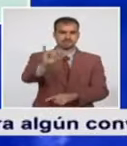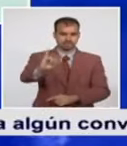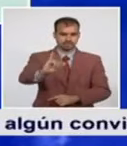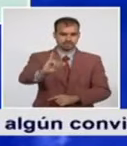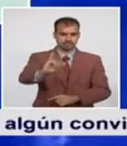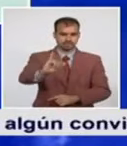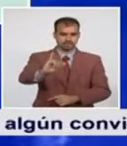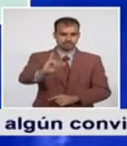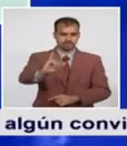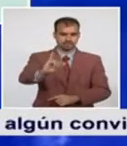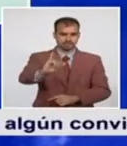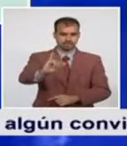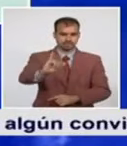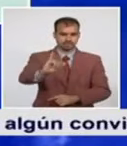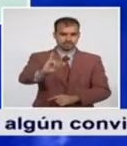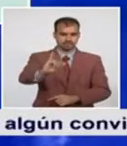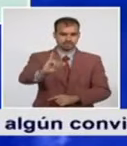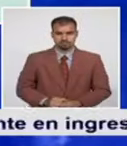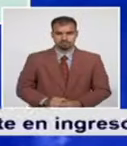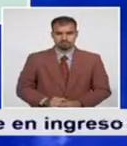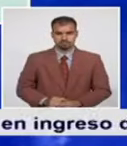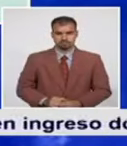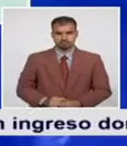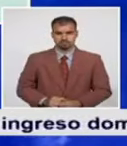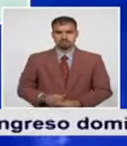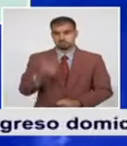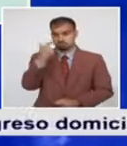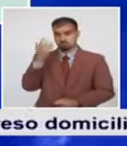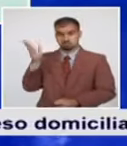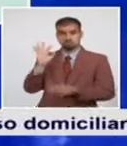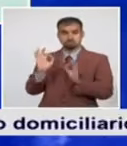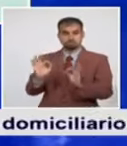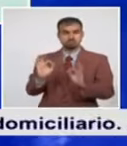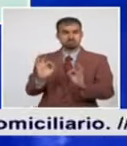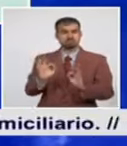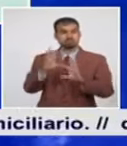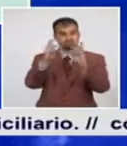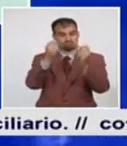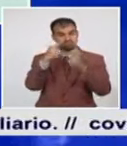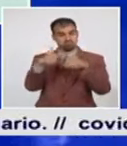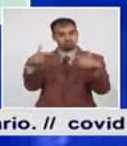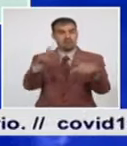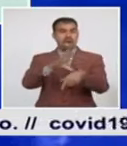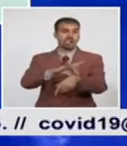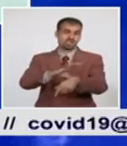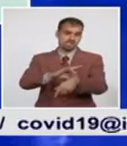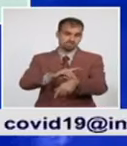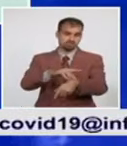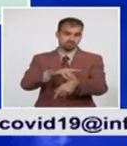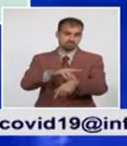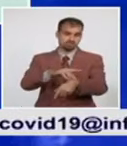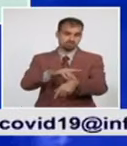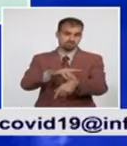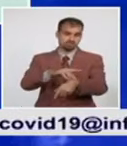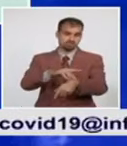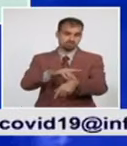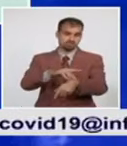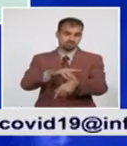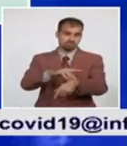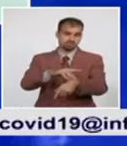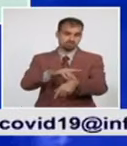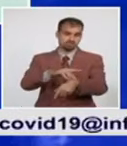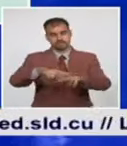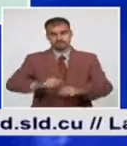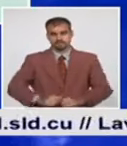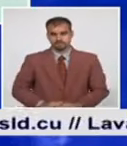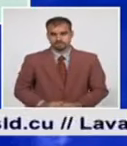ven, reitero, una cifra todavía muy elevada de casos, una dispersión que coge todo el territorio